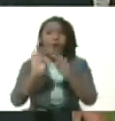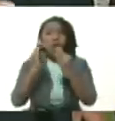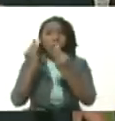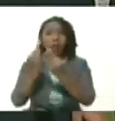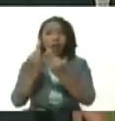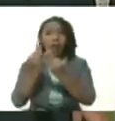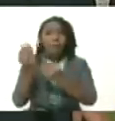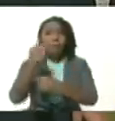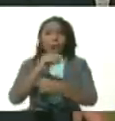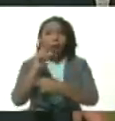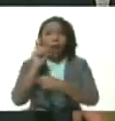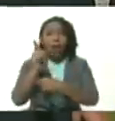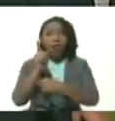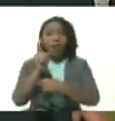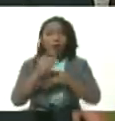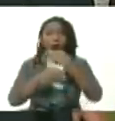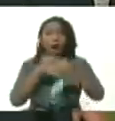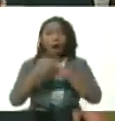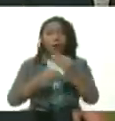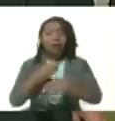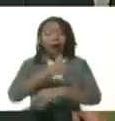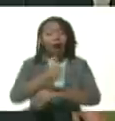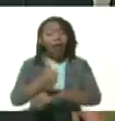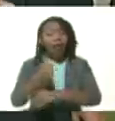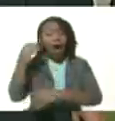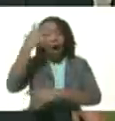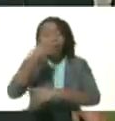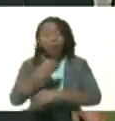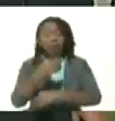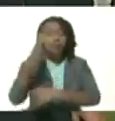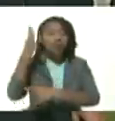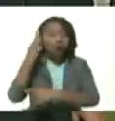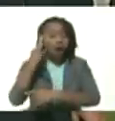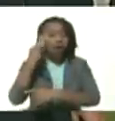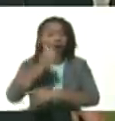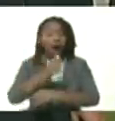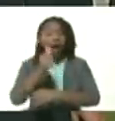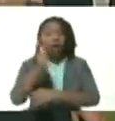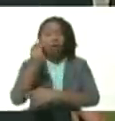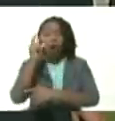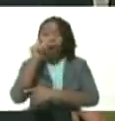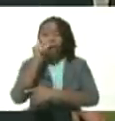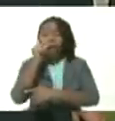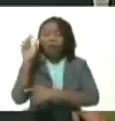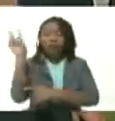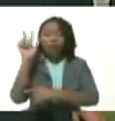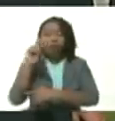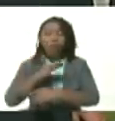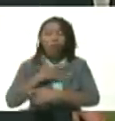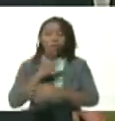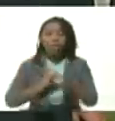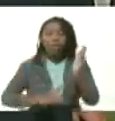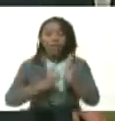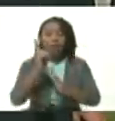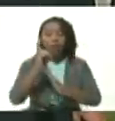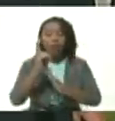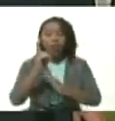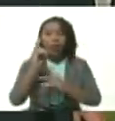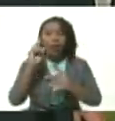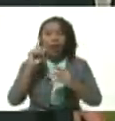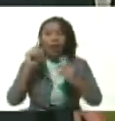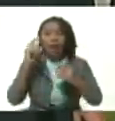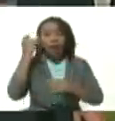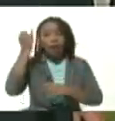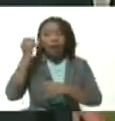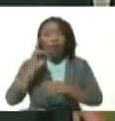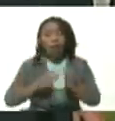de esto, convoca a que cada joven, cada mujer, cada hombre venezolano pueda desarrollar su idea y lo haga desde el emprendimiento.